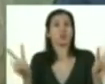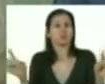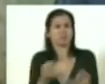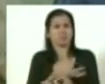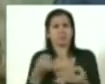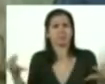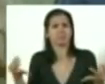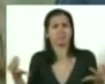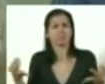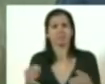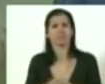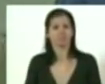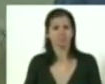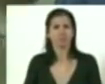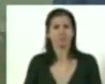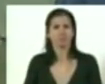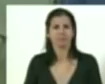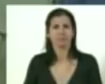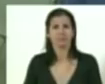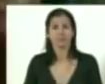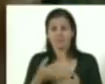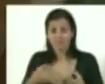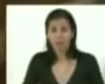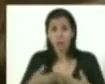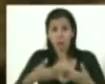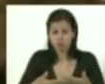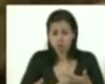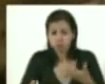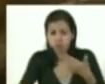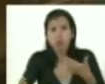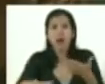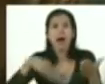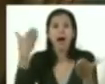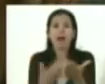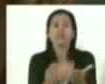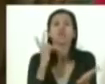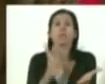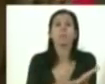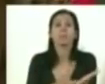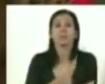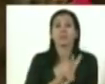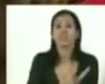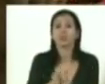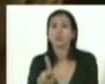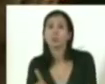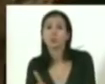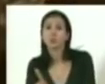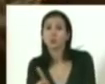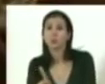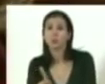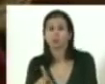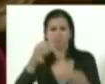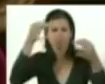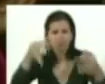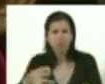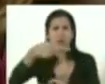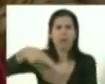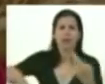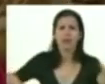victorioso, que nos ha de llevar al 2021 con una